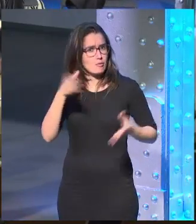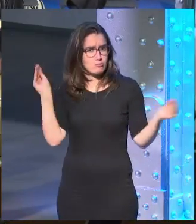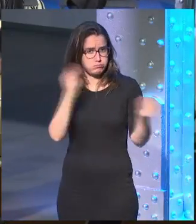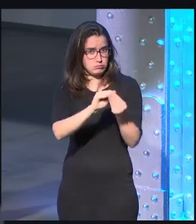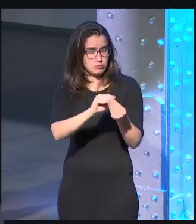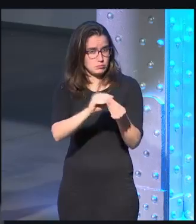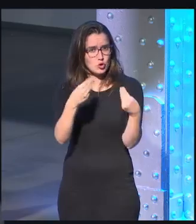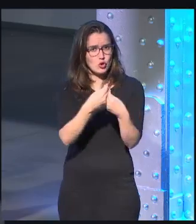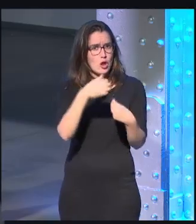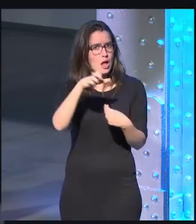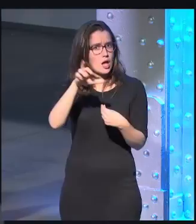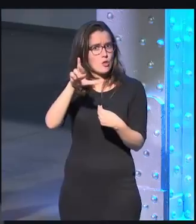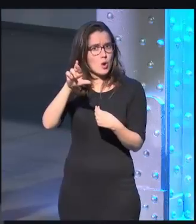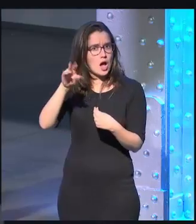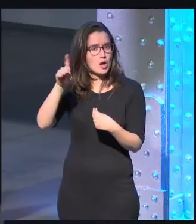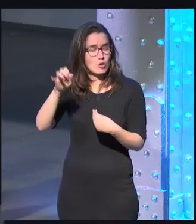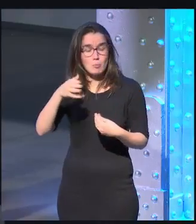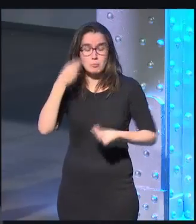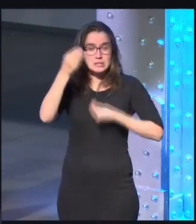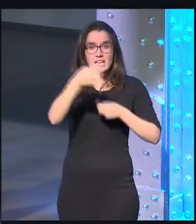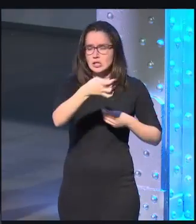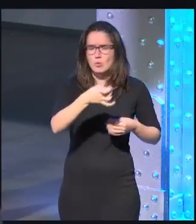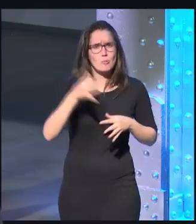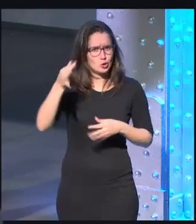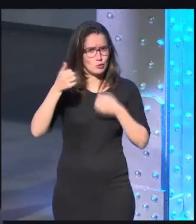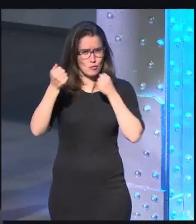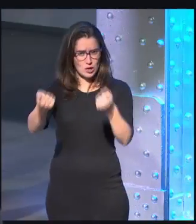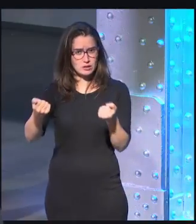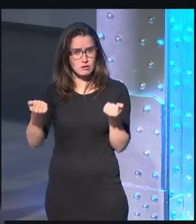con Eduardo. O sea, esto que se ve como algo negativo es súper positivo.